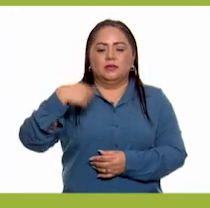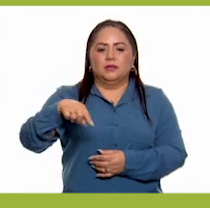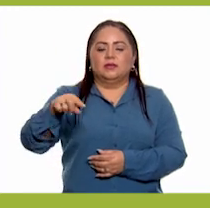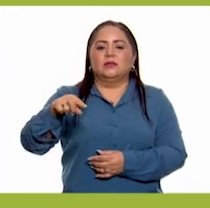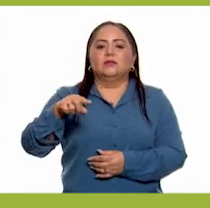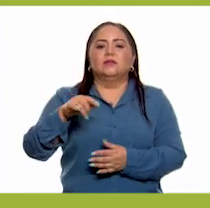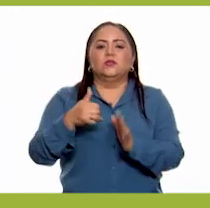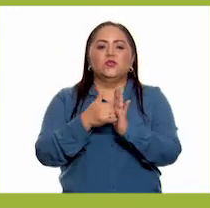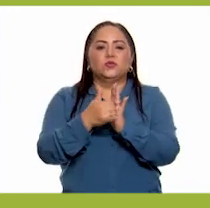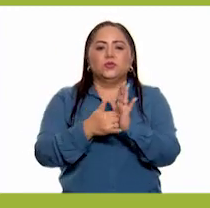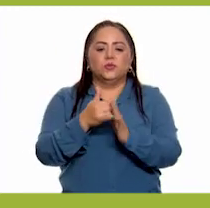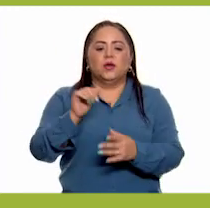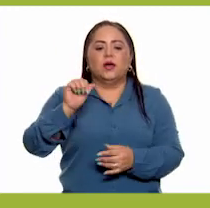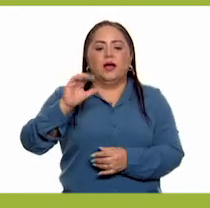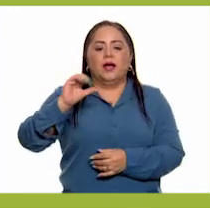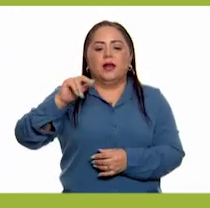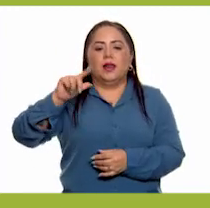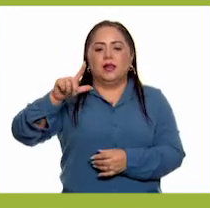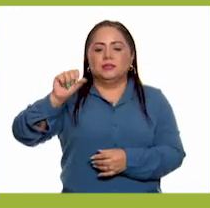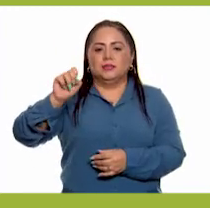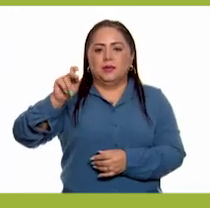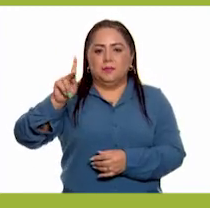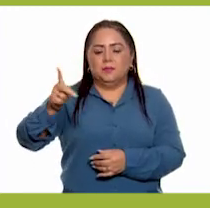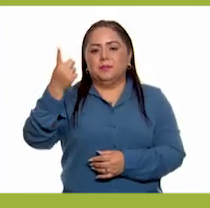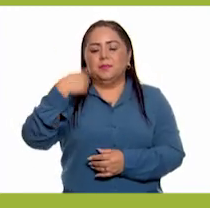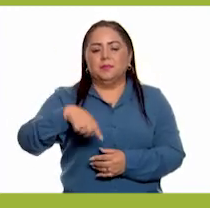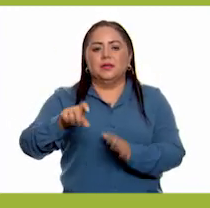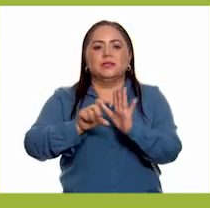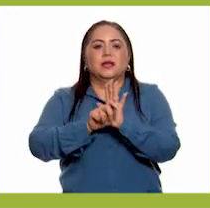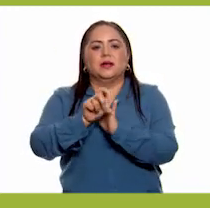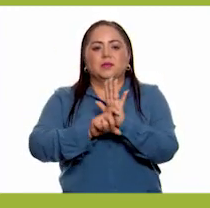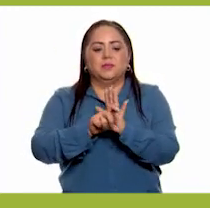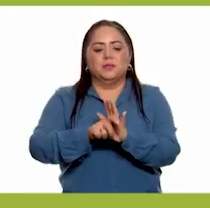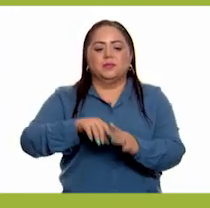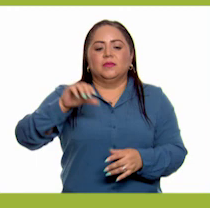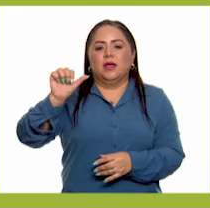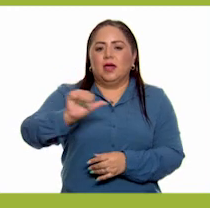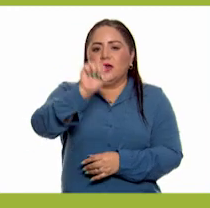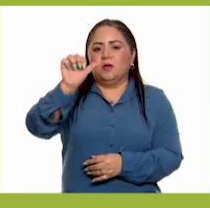@sep-mx. YouTube canal SEP. Instagram